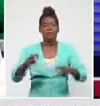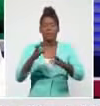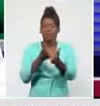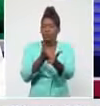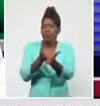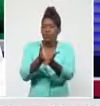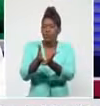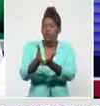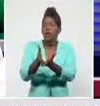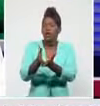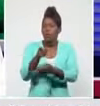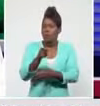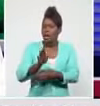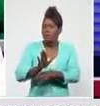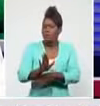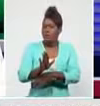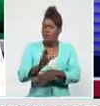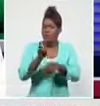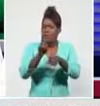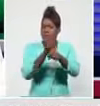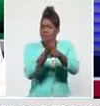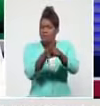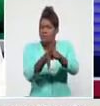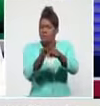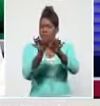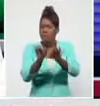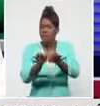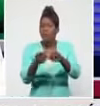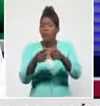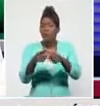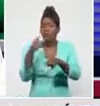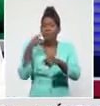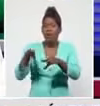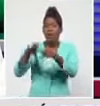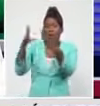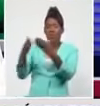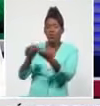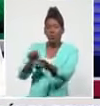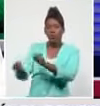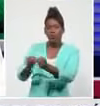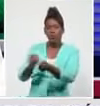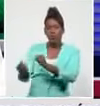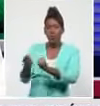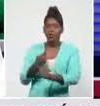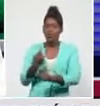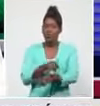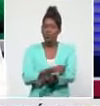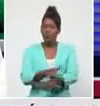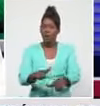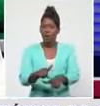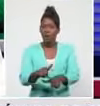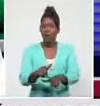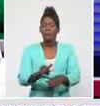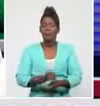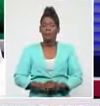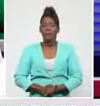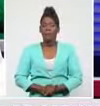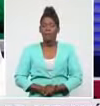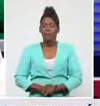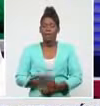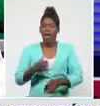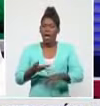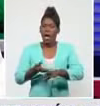características que es lo que ha hecho que el mundo sea muy difícil su control. Si vas a terminar, déjame recordar nada más. ¿Cómo